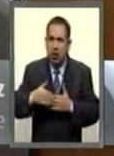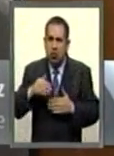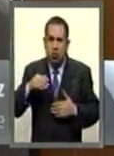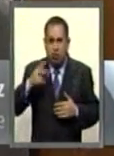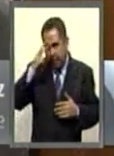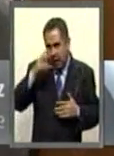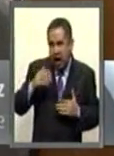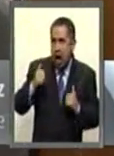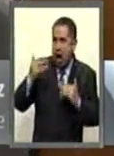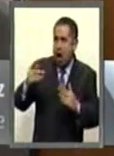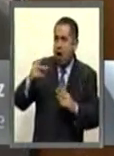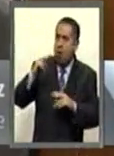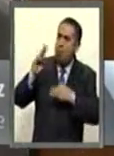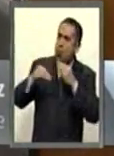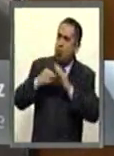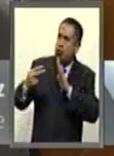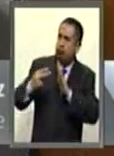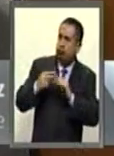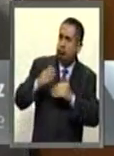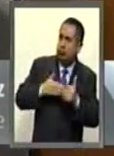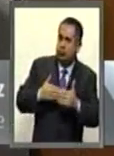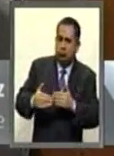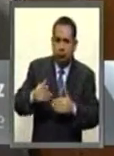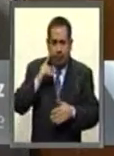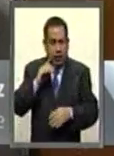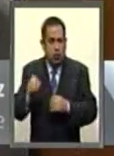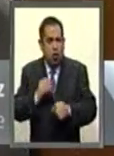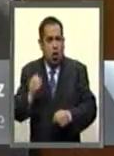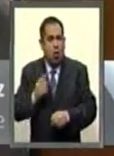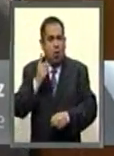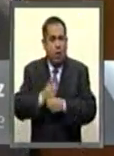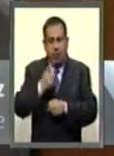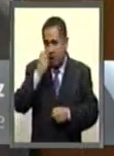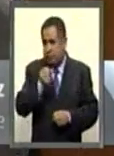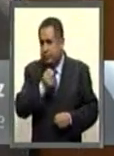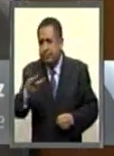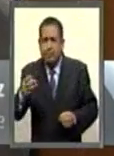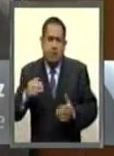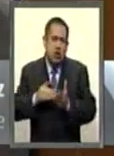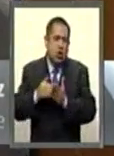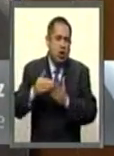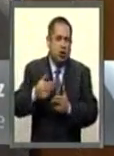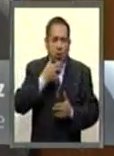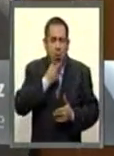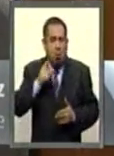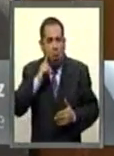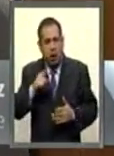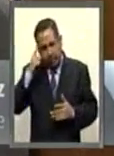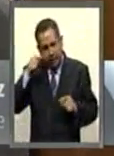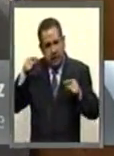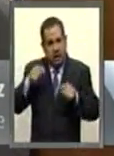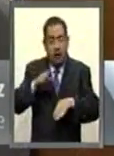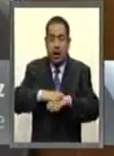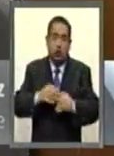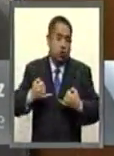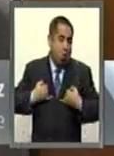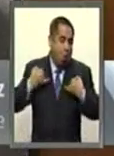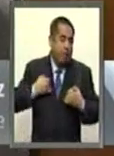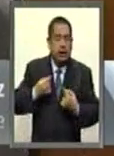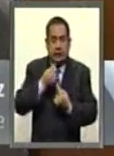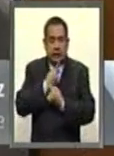mundo y que le diera oportunidad a millones de mexicanas y mexicanos, especialmente jóvenes y